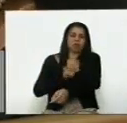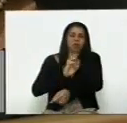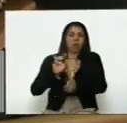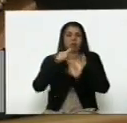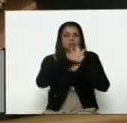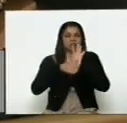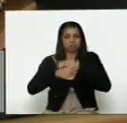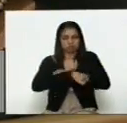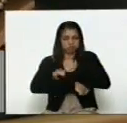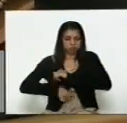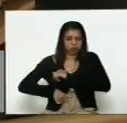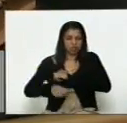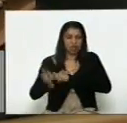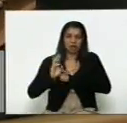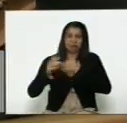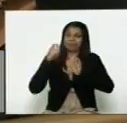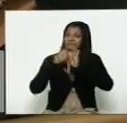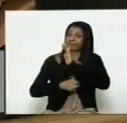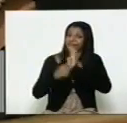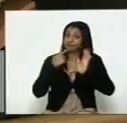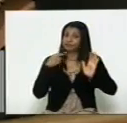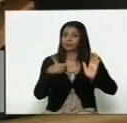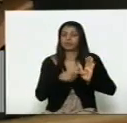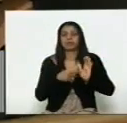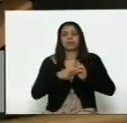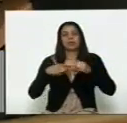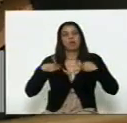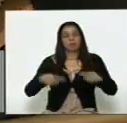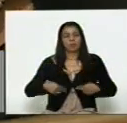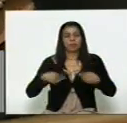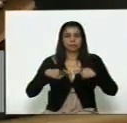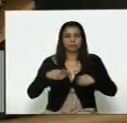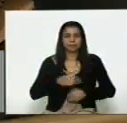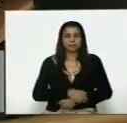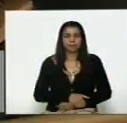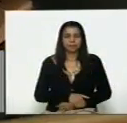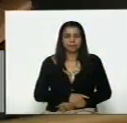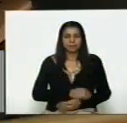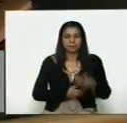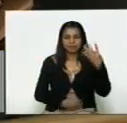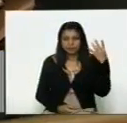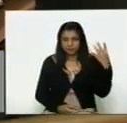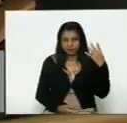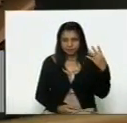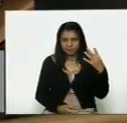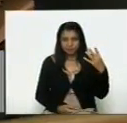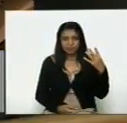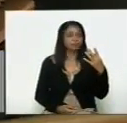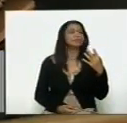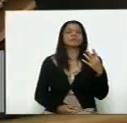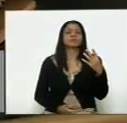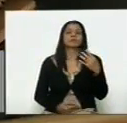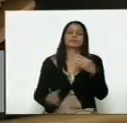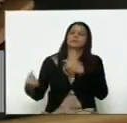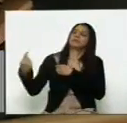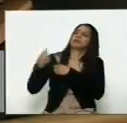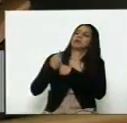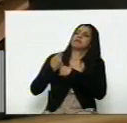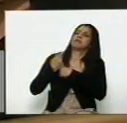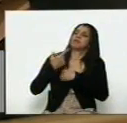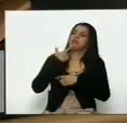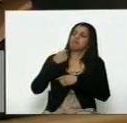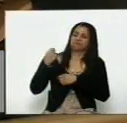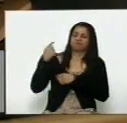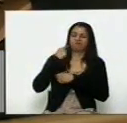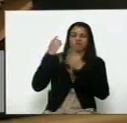no indicadas, contrarias a la humanización. Número 4. Obligar, inducir